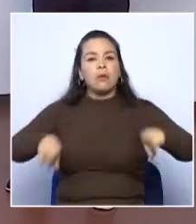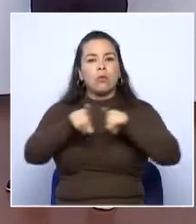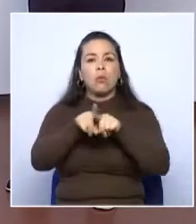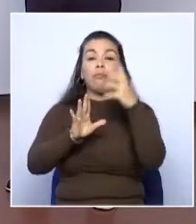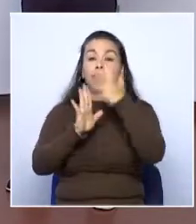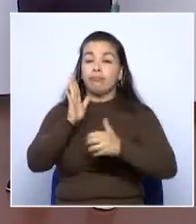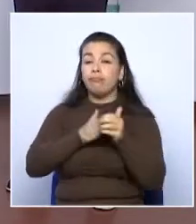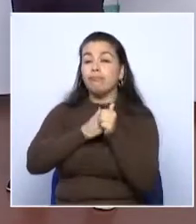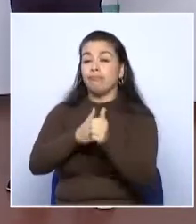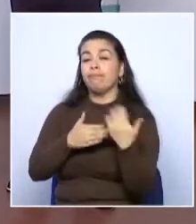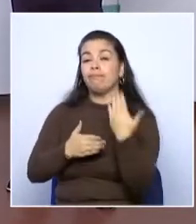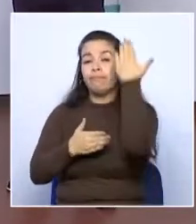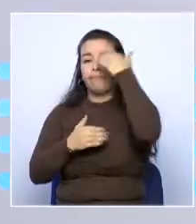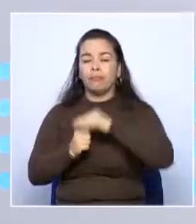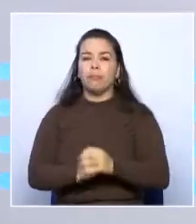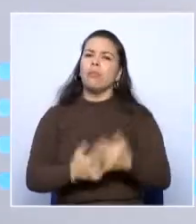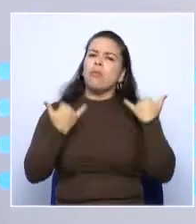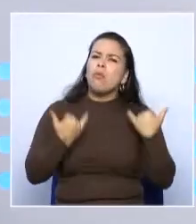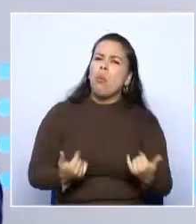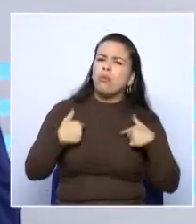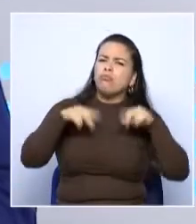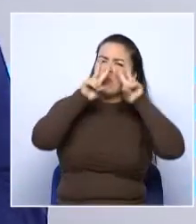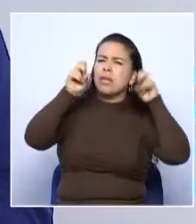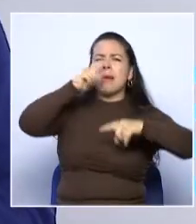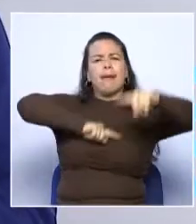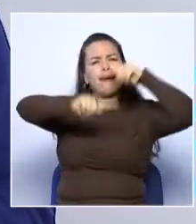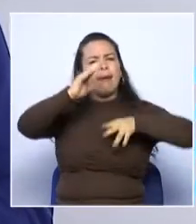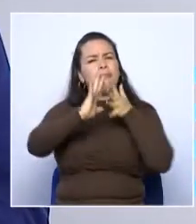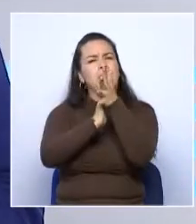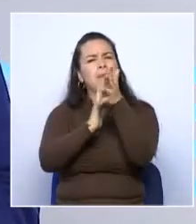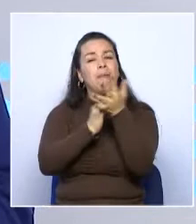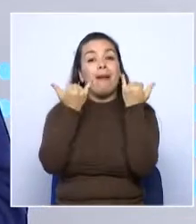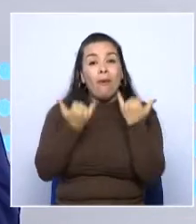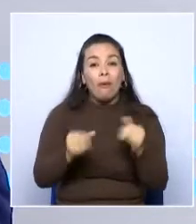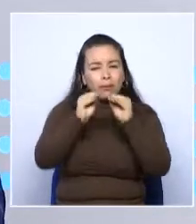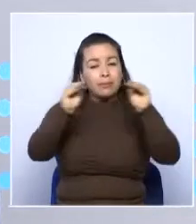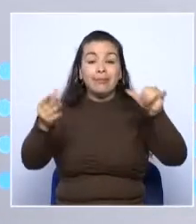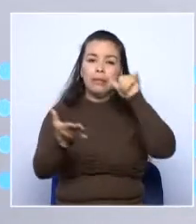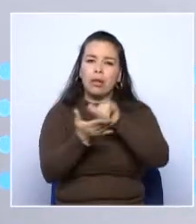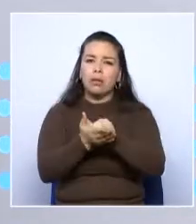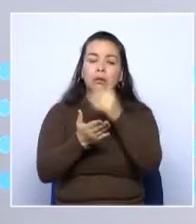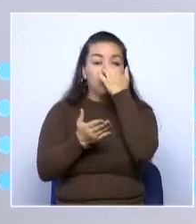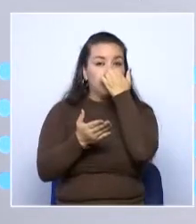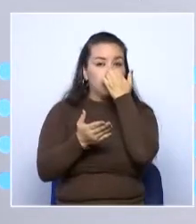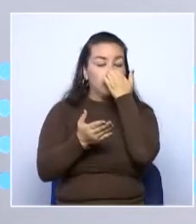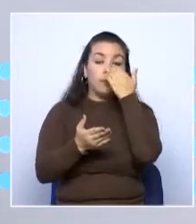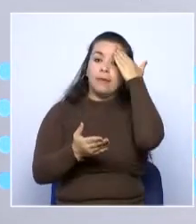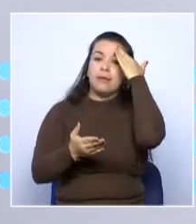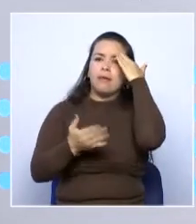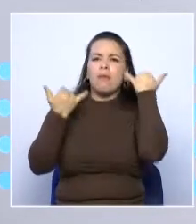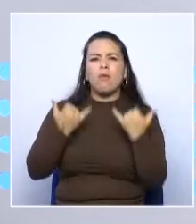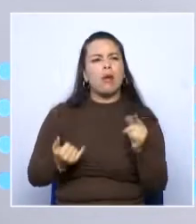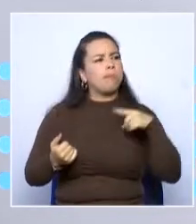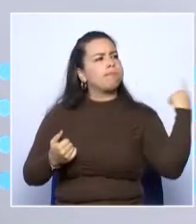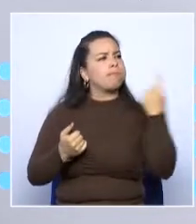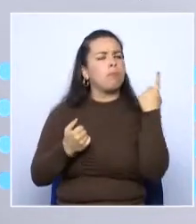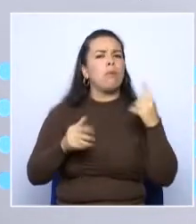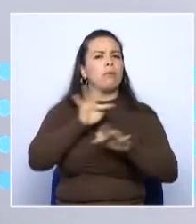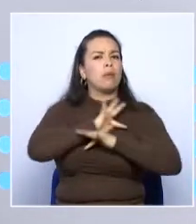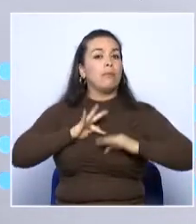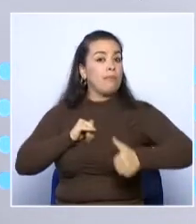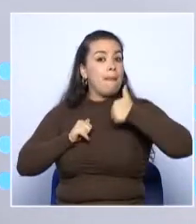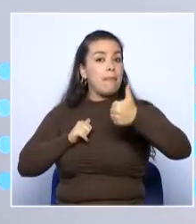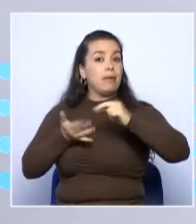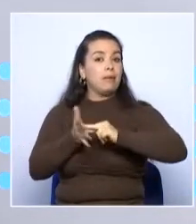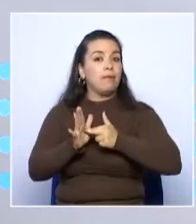muy importante. Hoy yo quiero hacer este programa para todos ustedes porque definitivamente lo que lo puede llevar a uno a un buen tratamiento es un buen